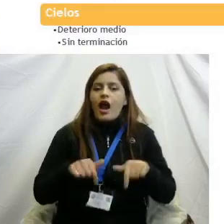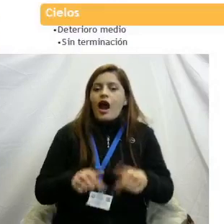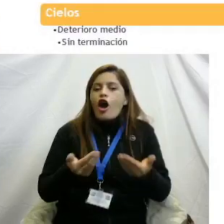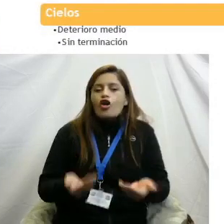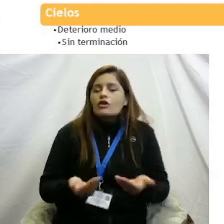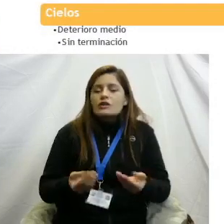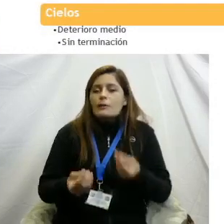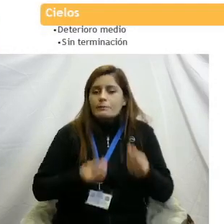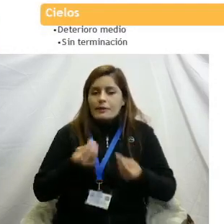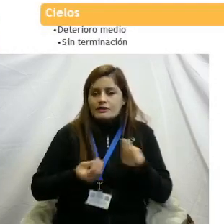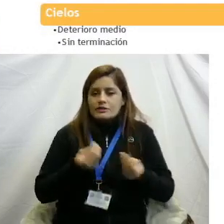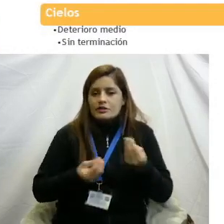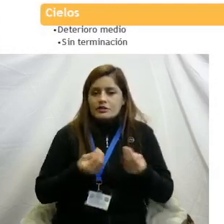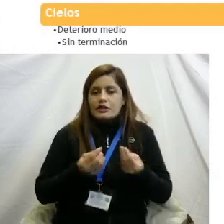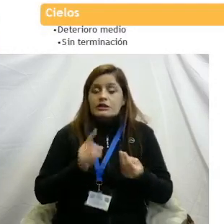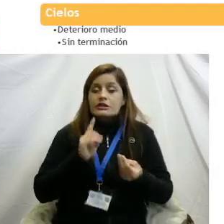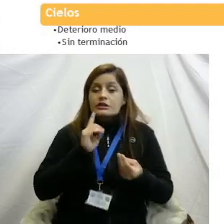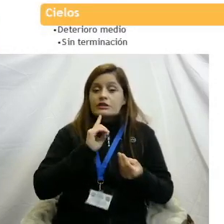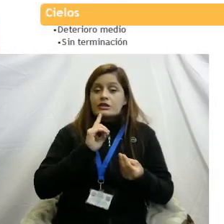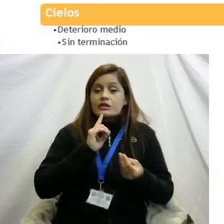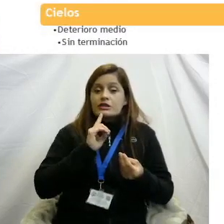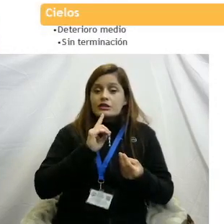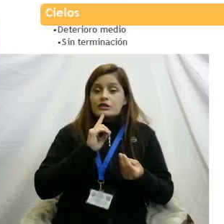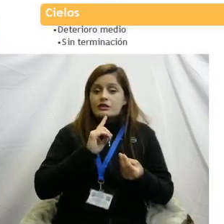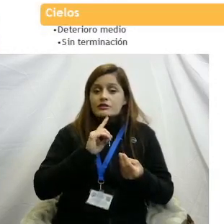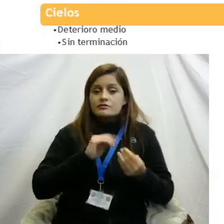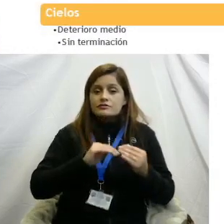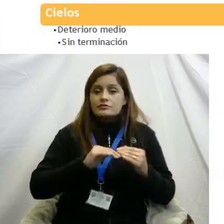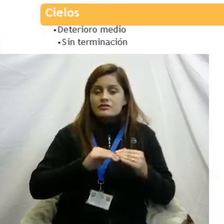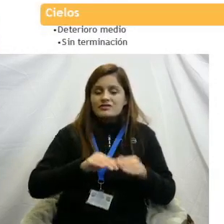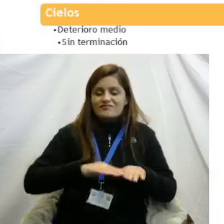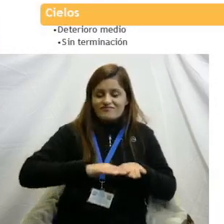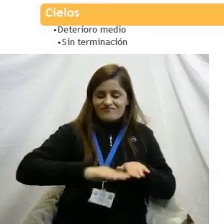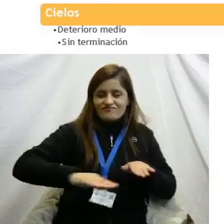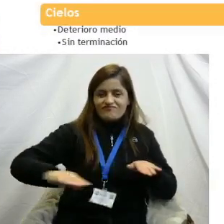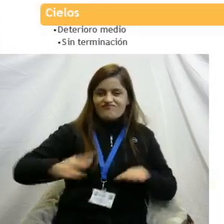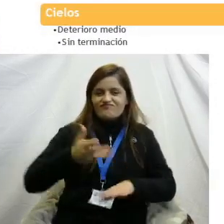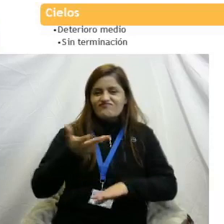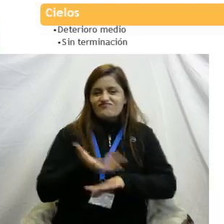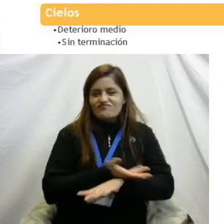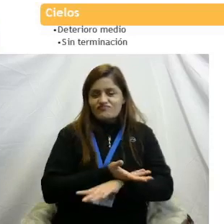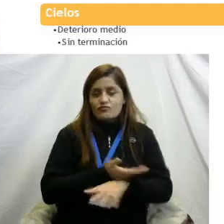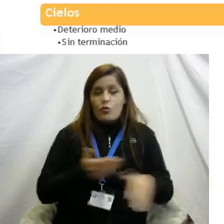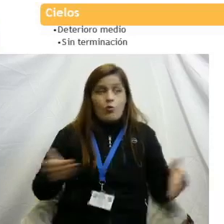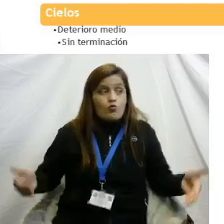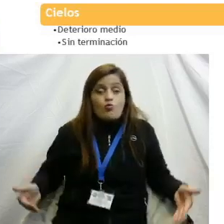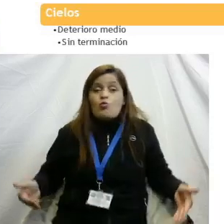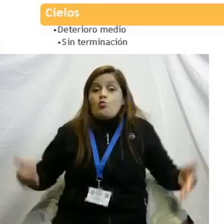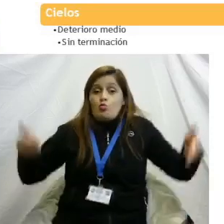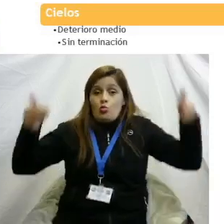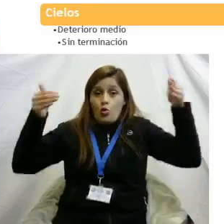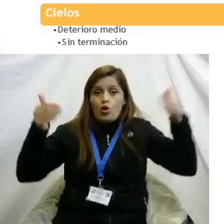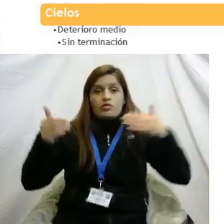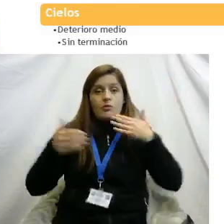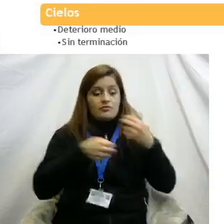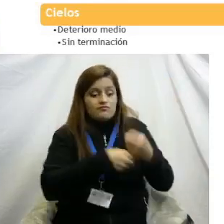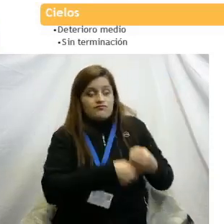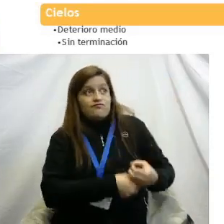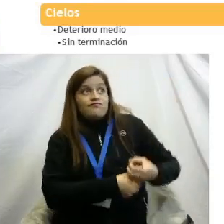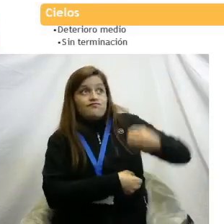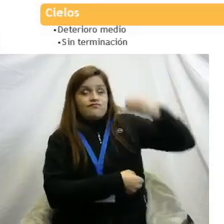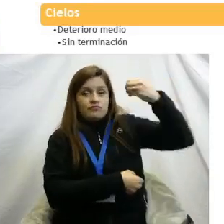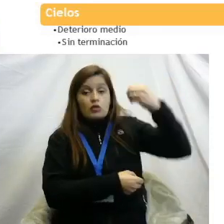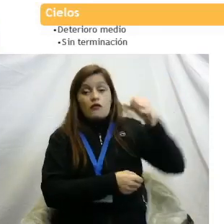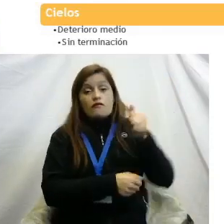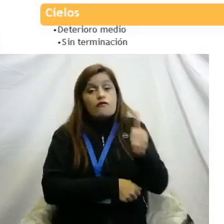actual es que está con asbesto, cemento, en mal estado, los muros y los pilares están sí en